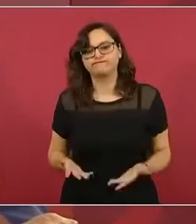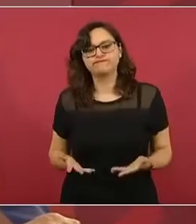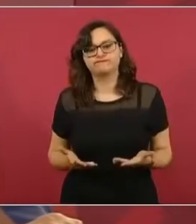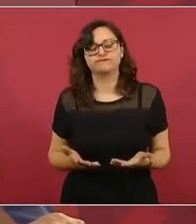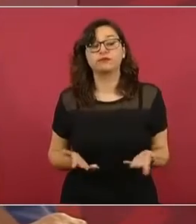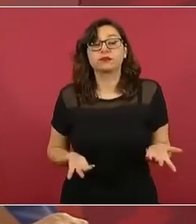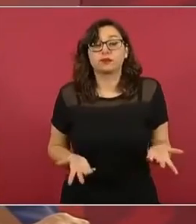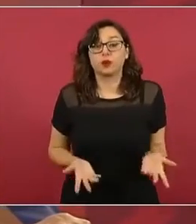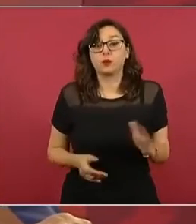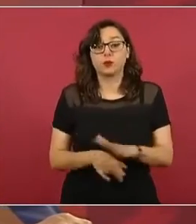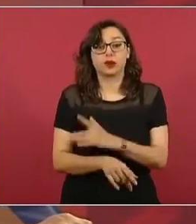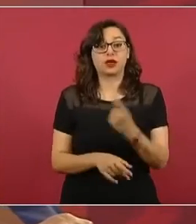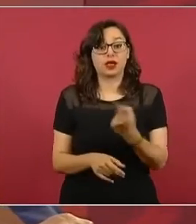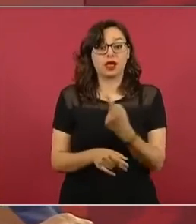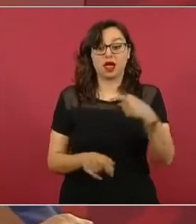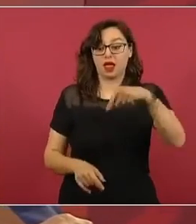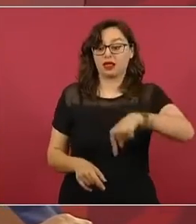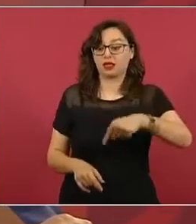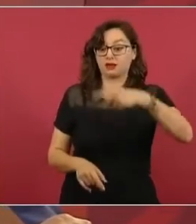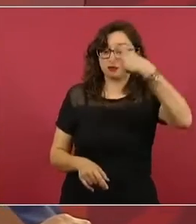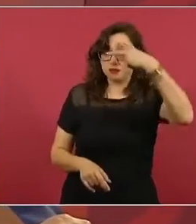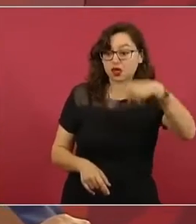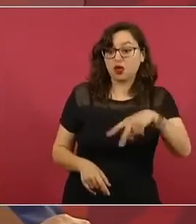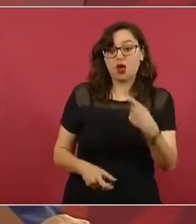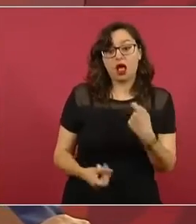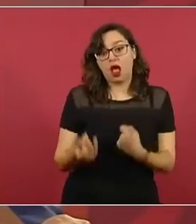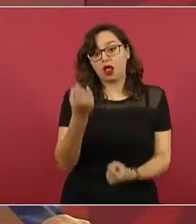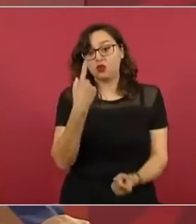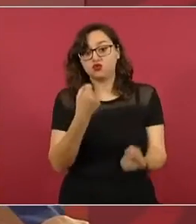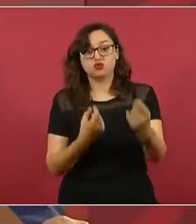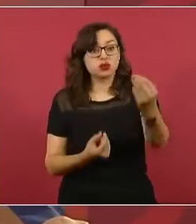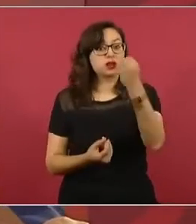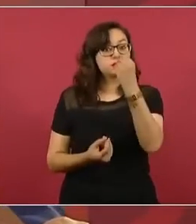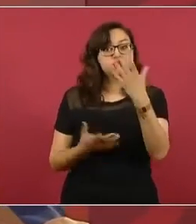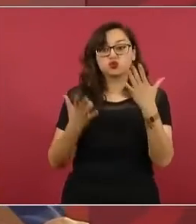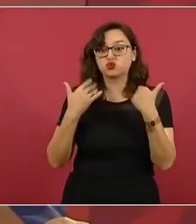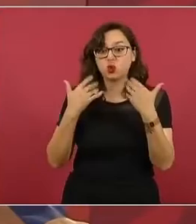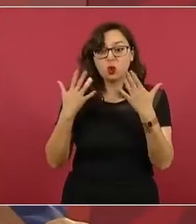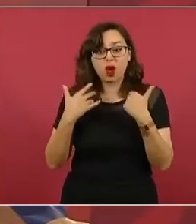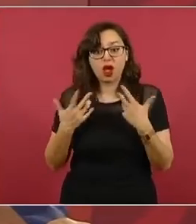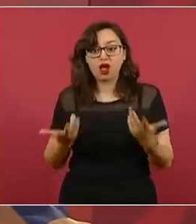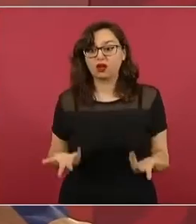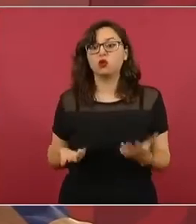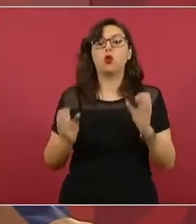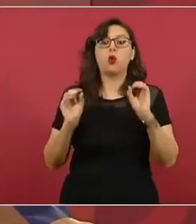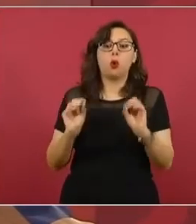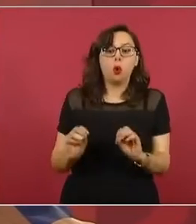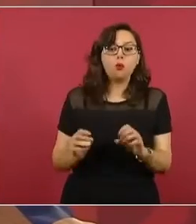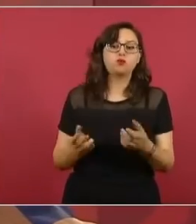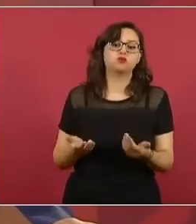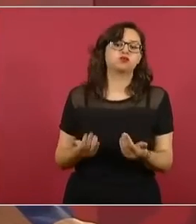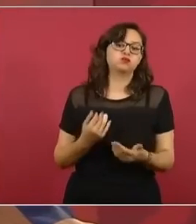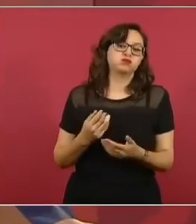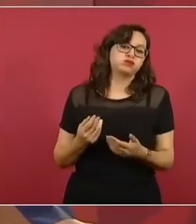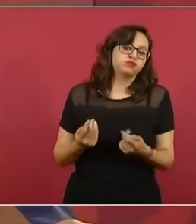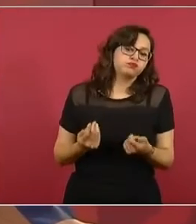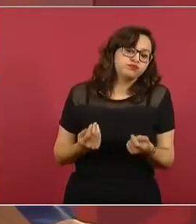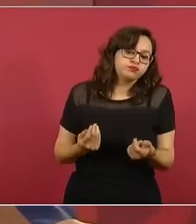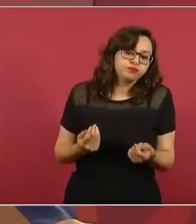no somos autosuficientes y sobre todo de insumos. Y